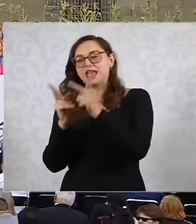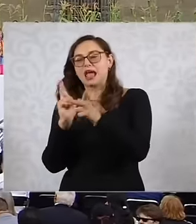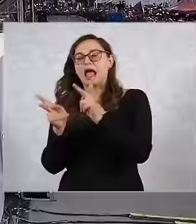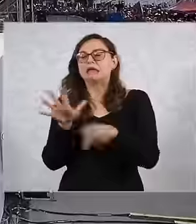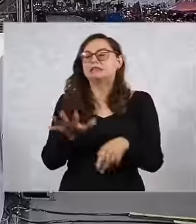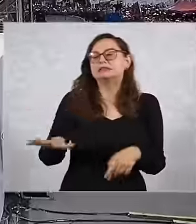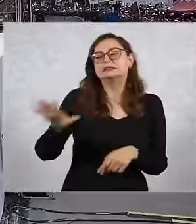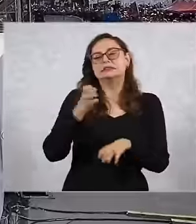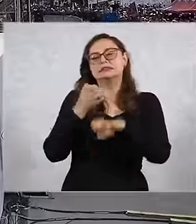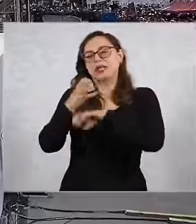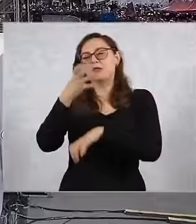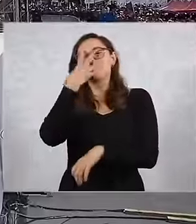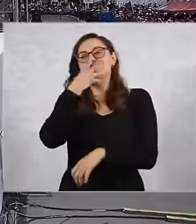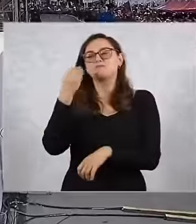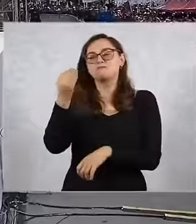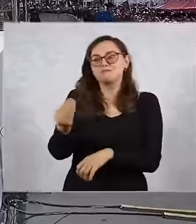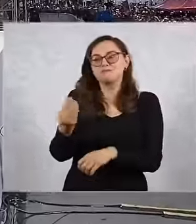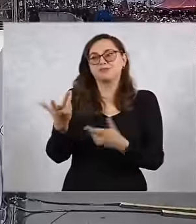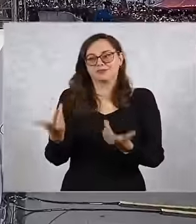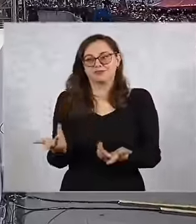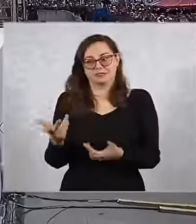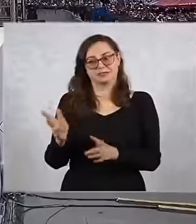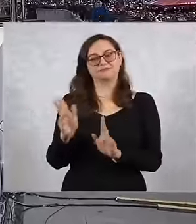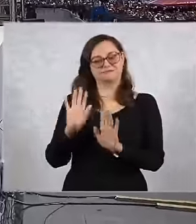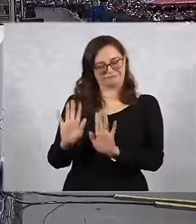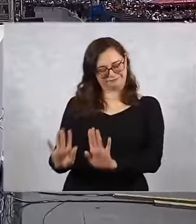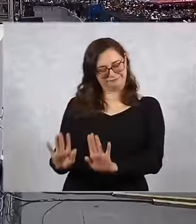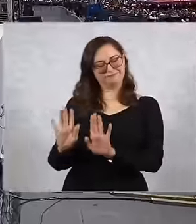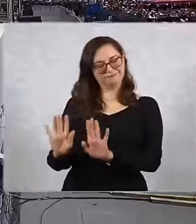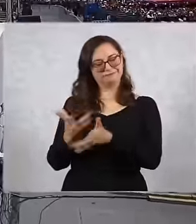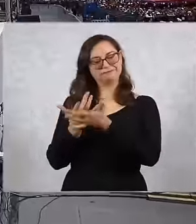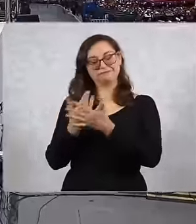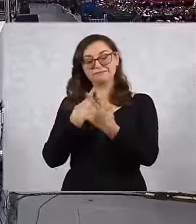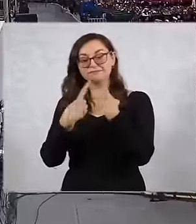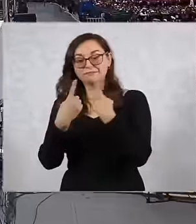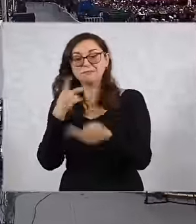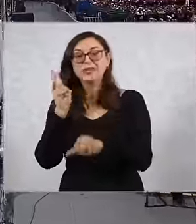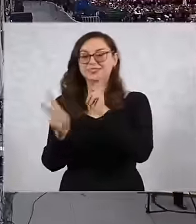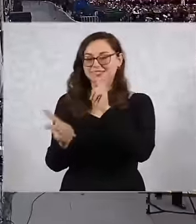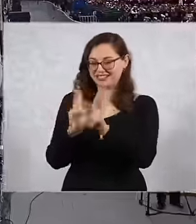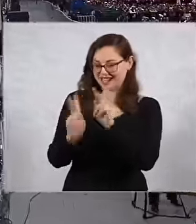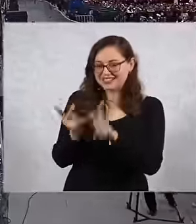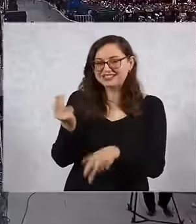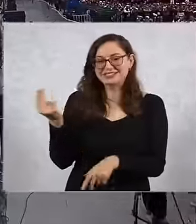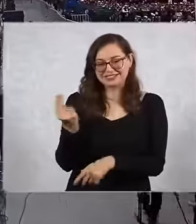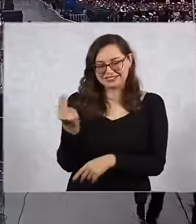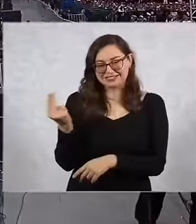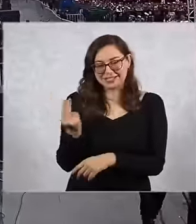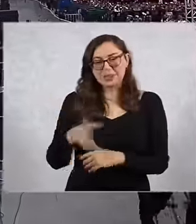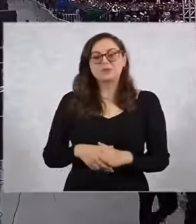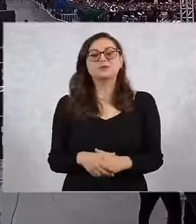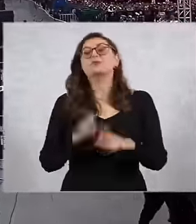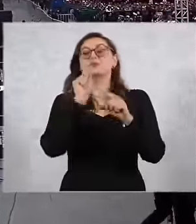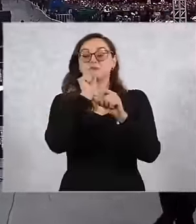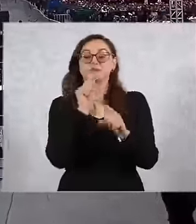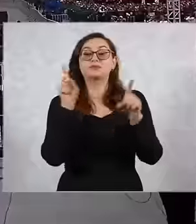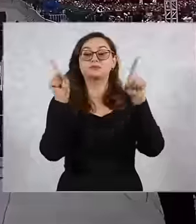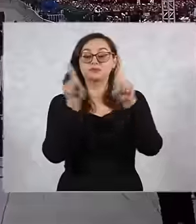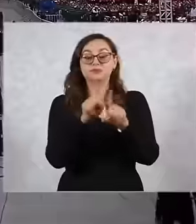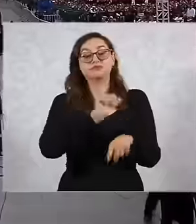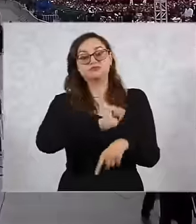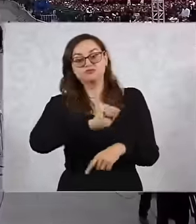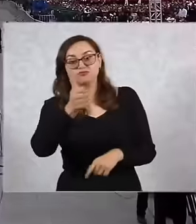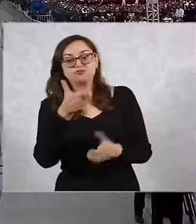de este maravilloso estado del sur sureste de México. Vamos a apoyar también con obras